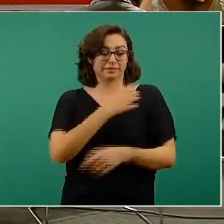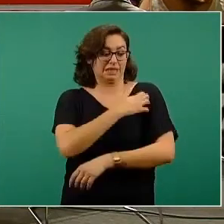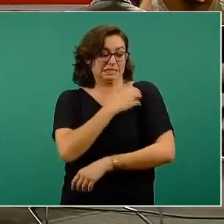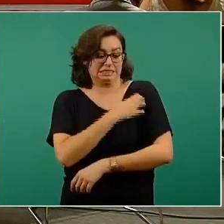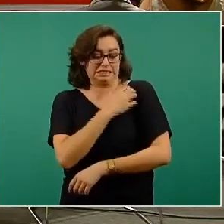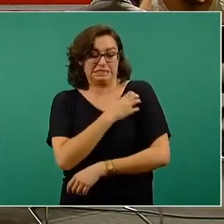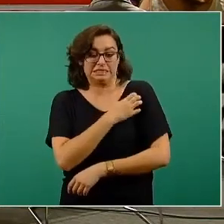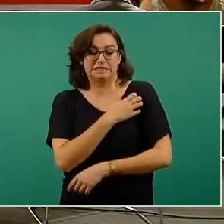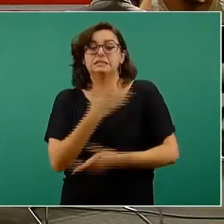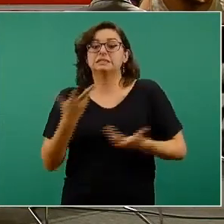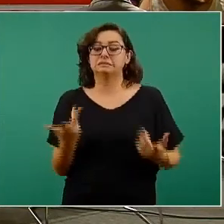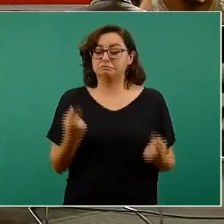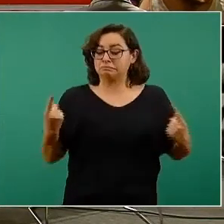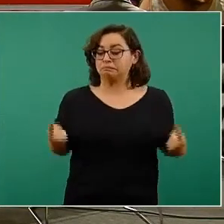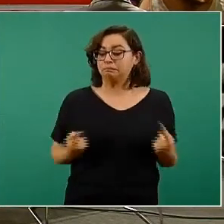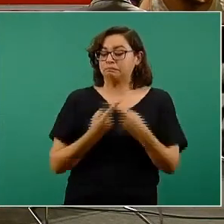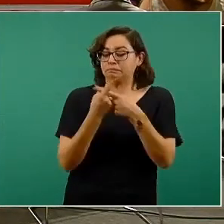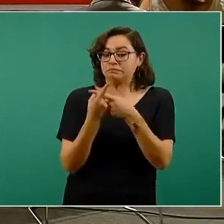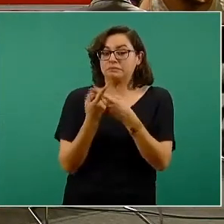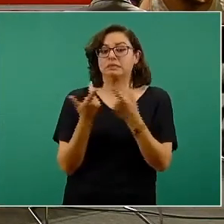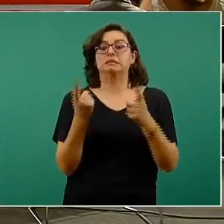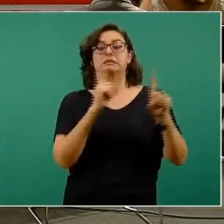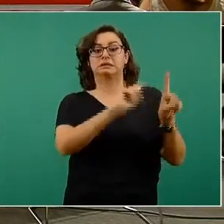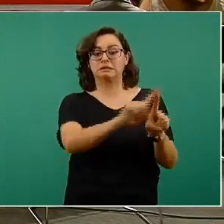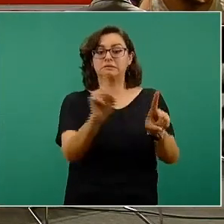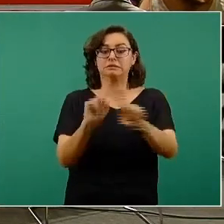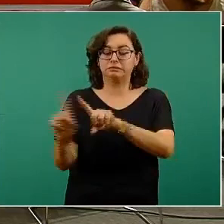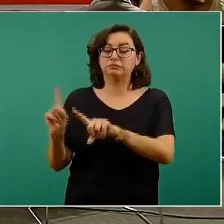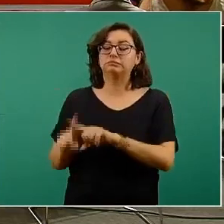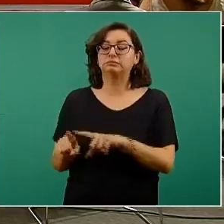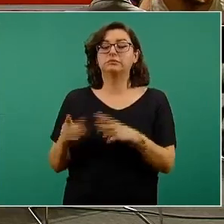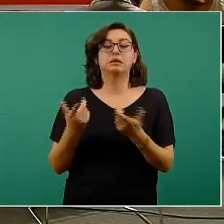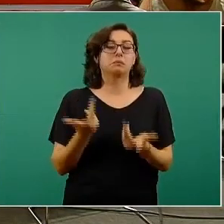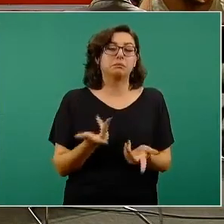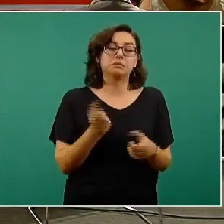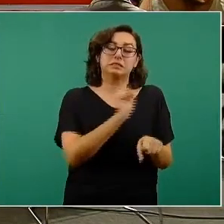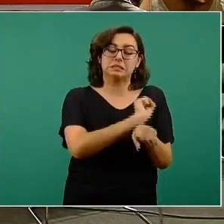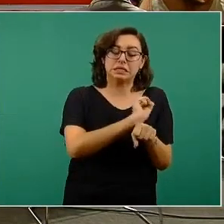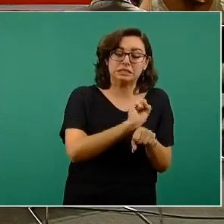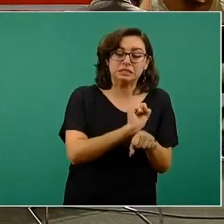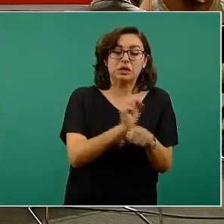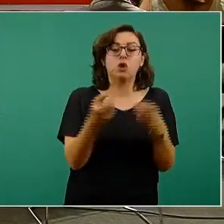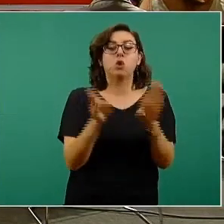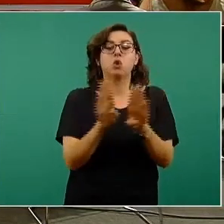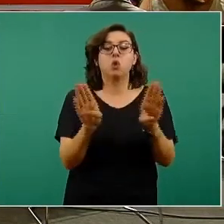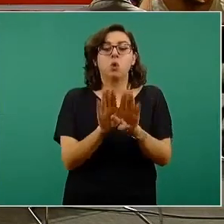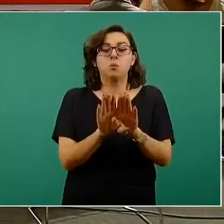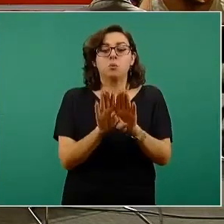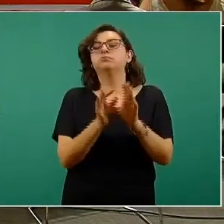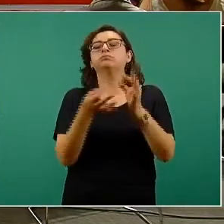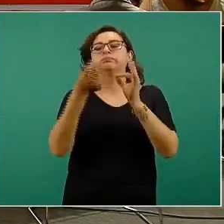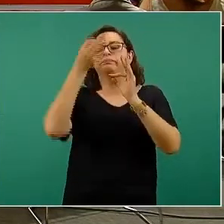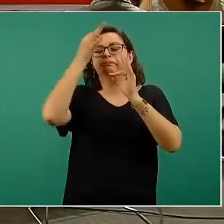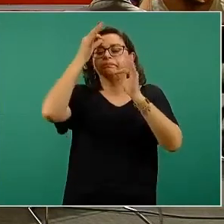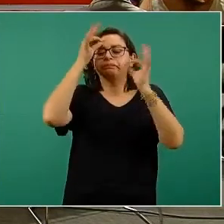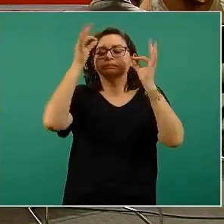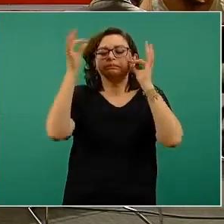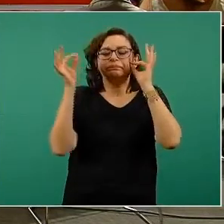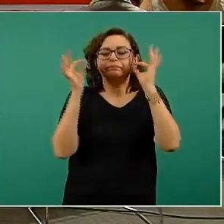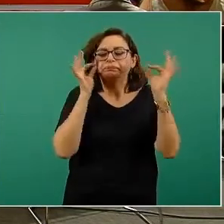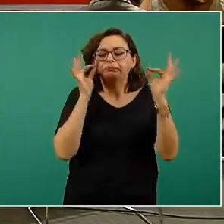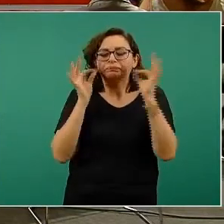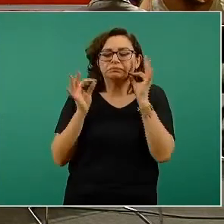variante. Hay manifestaciones alérgicas muy simples, como que salgan pequeñas ronchitas en la piel, que se